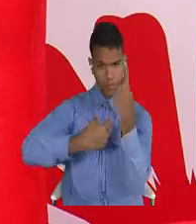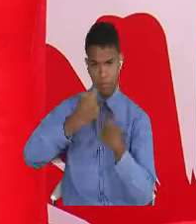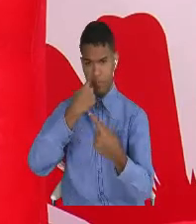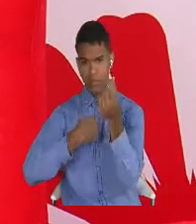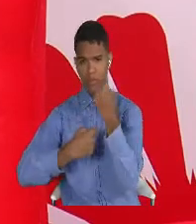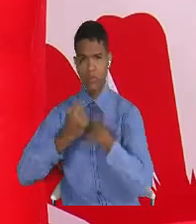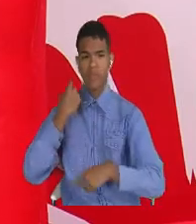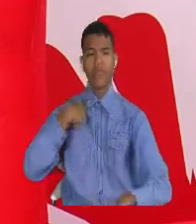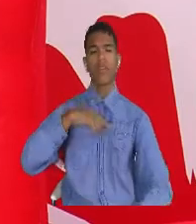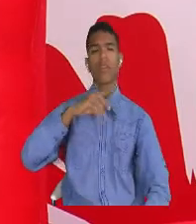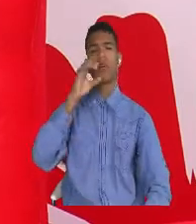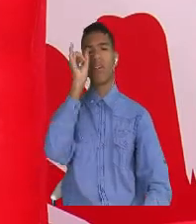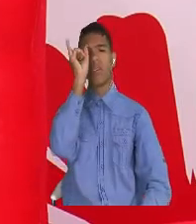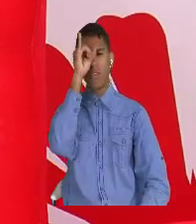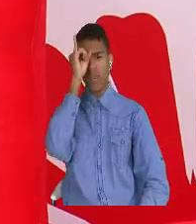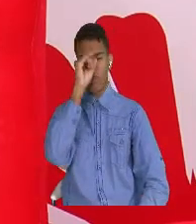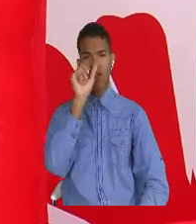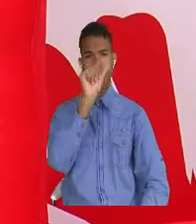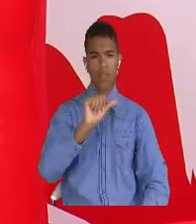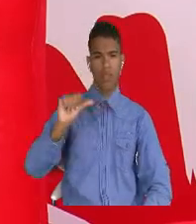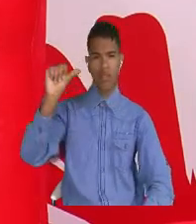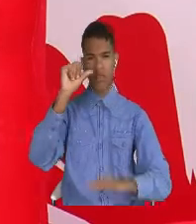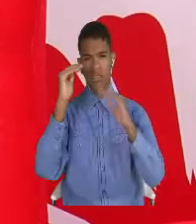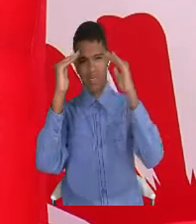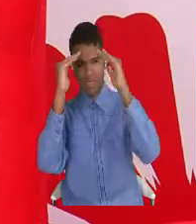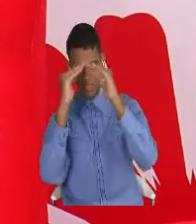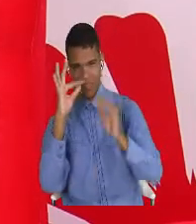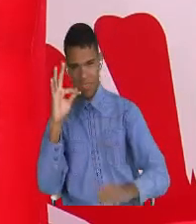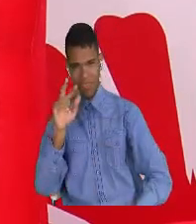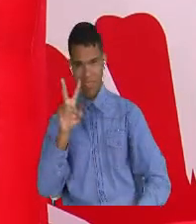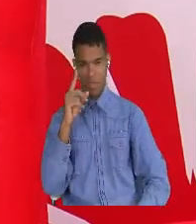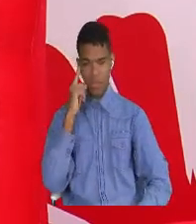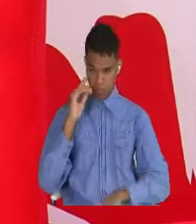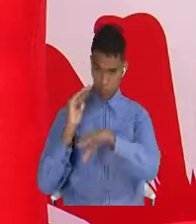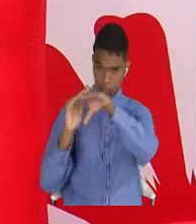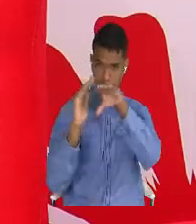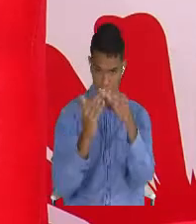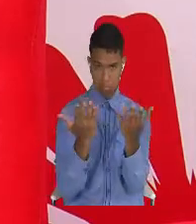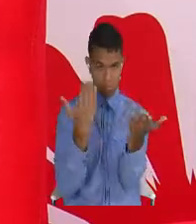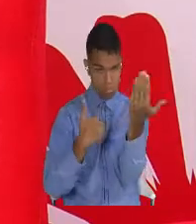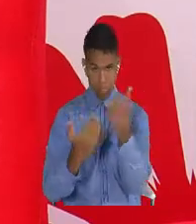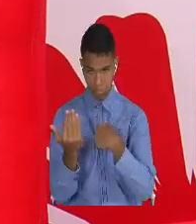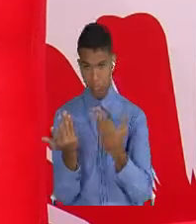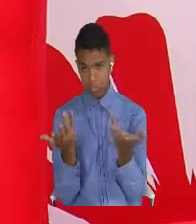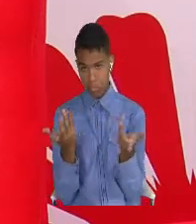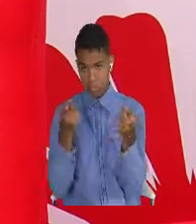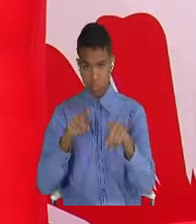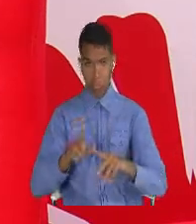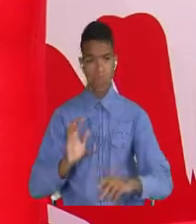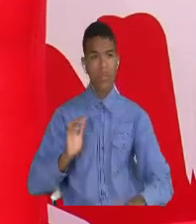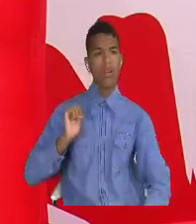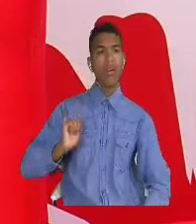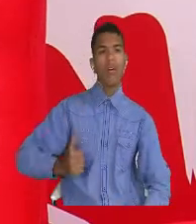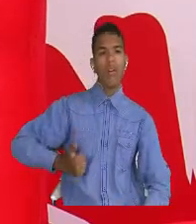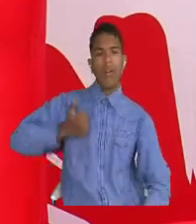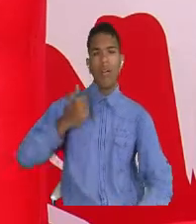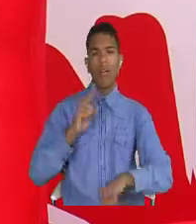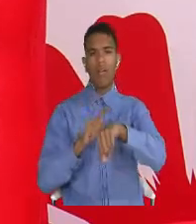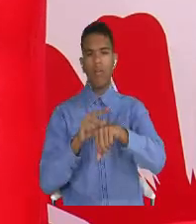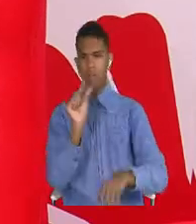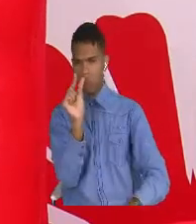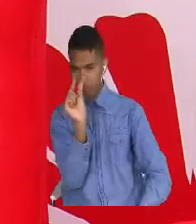social en Instagram, @encasatv. Los invitamos también a que nos sigan. Y bueno, yo quiero aprovechar un momentico a Cintia,